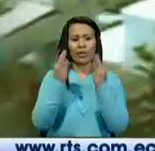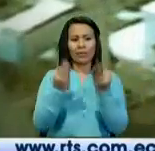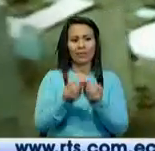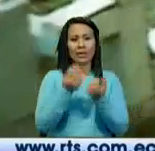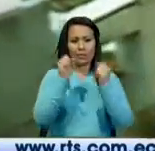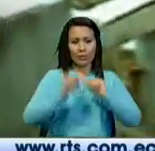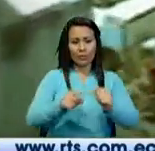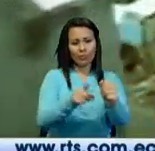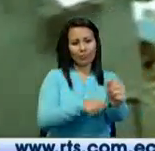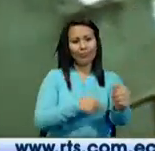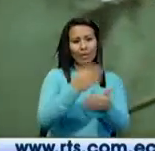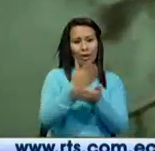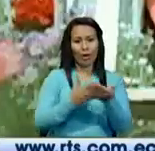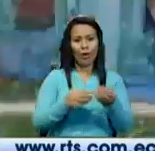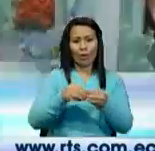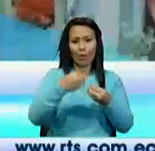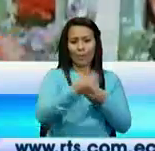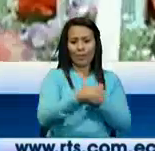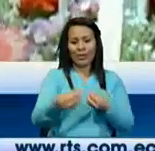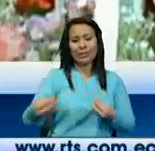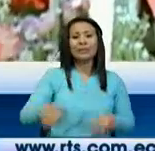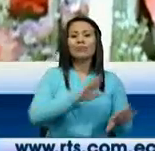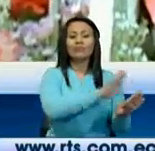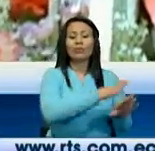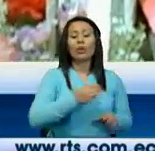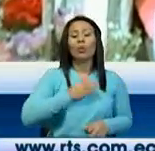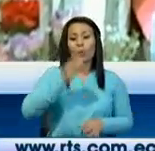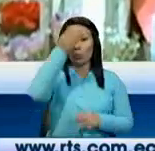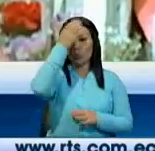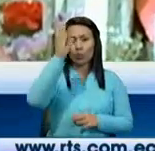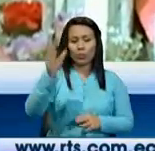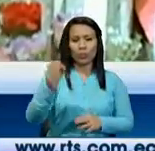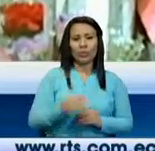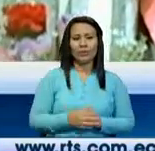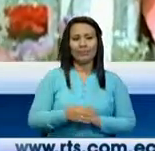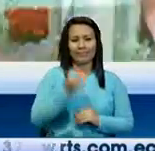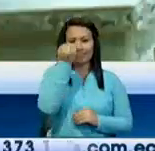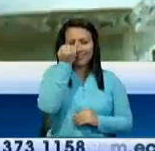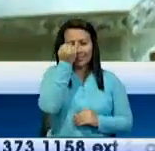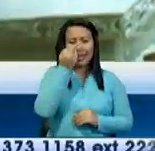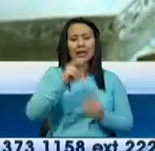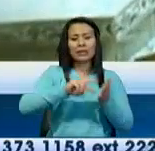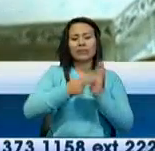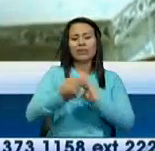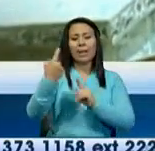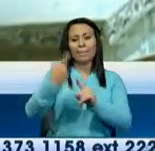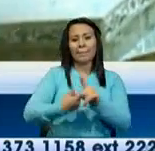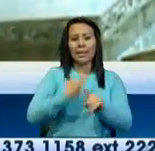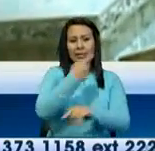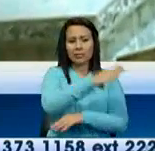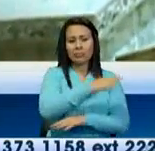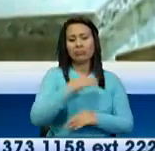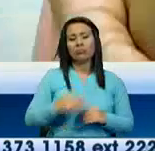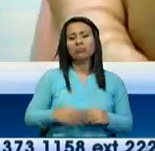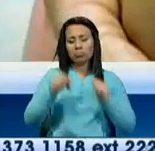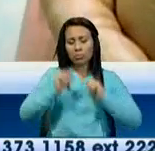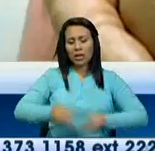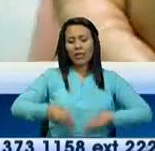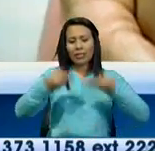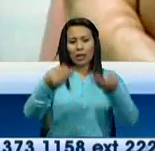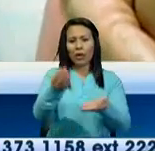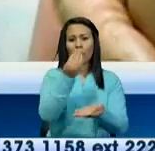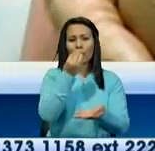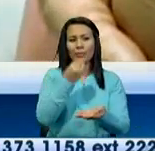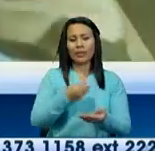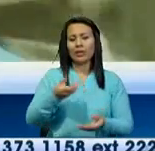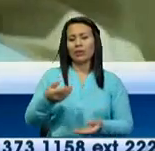tradición de compartir con los muertos viene de la cultura quichua. Los indígenas celebraban la siembra y la fertilidad y tenían la costumbre de ofrecer comida y bebida